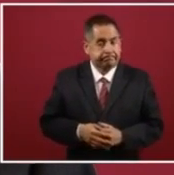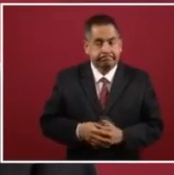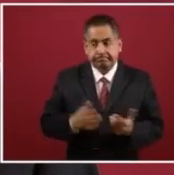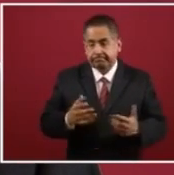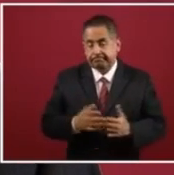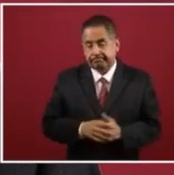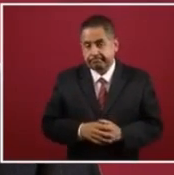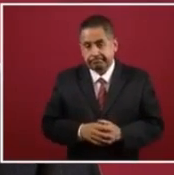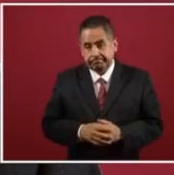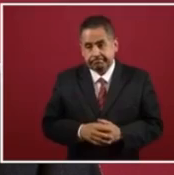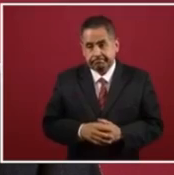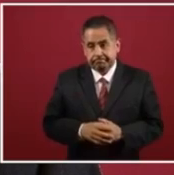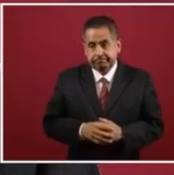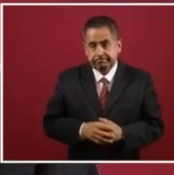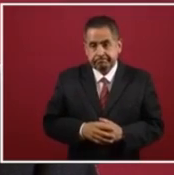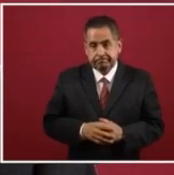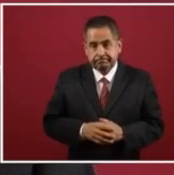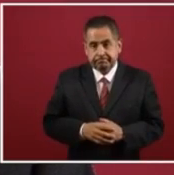realmente,